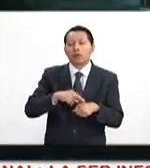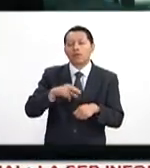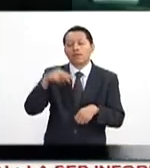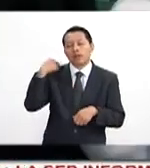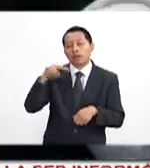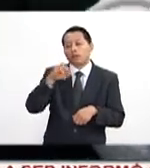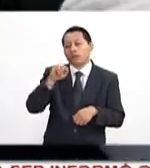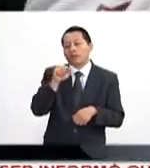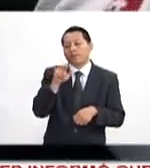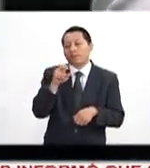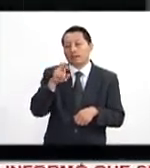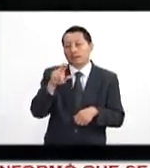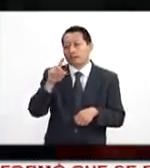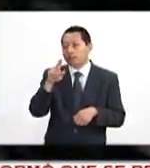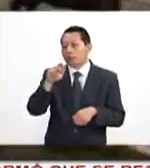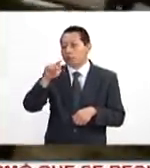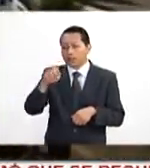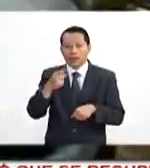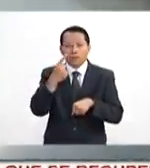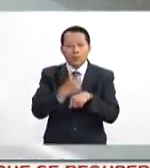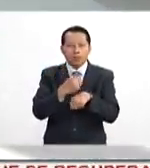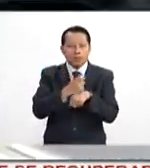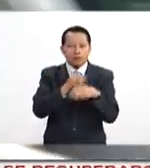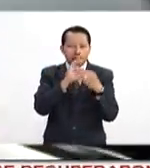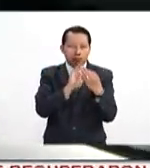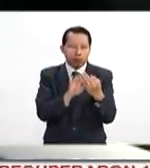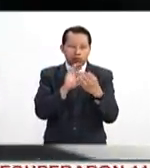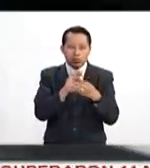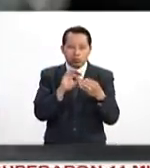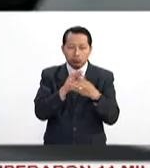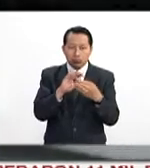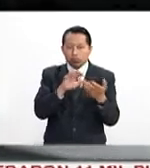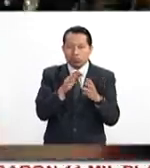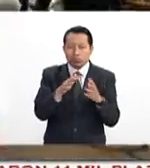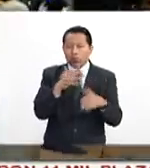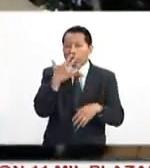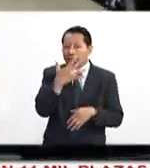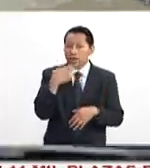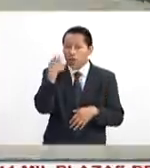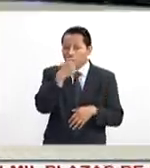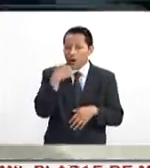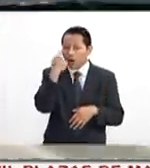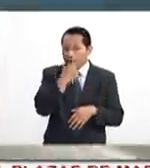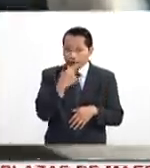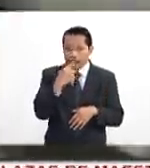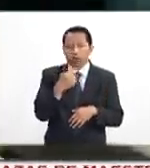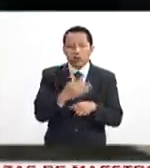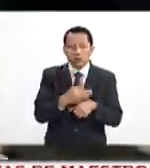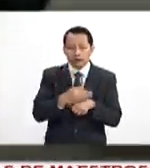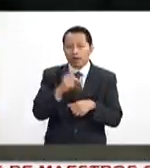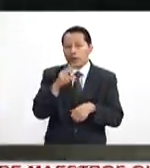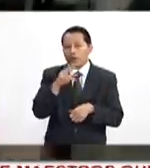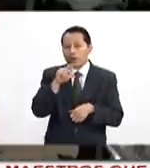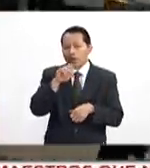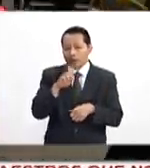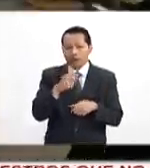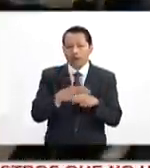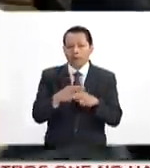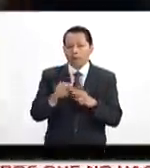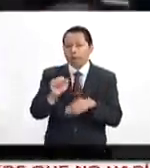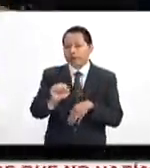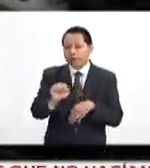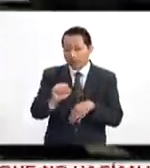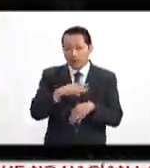pues enfrentó su primera audiencia que duró alrededor de 5 horas. Por el momento, Duarte permanecerá hasta el sábado